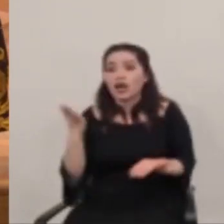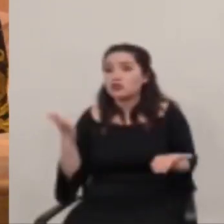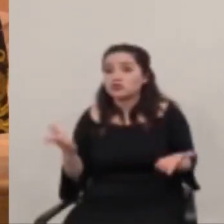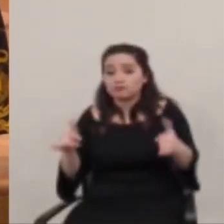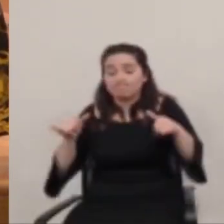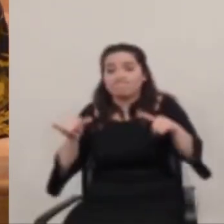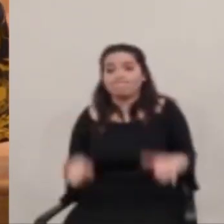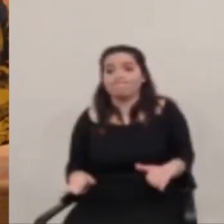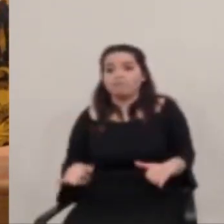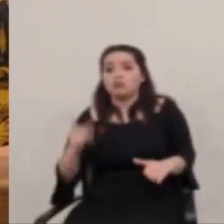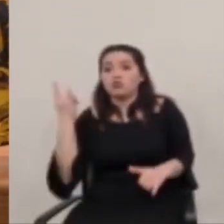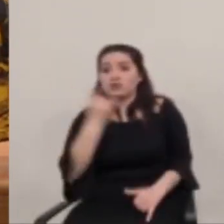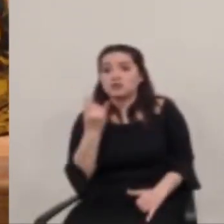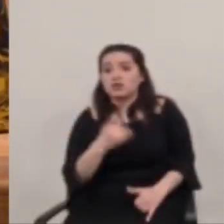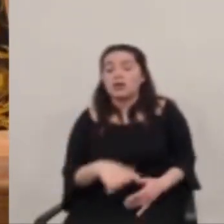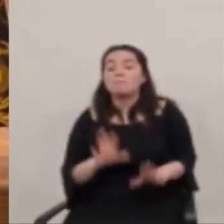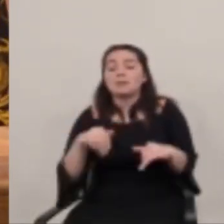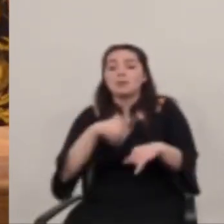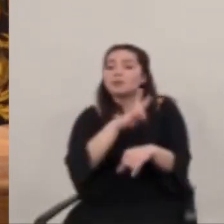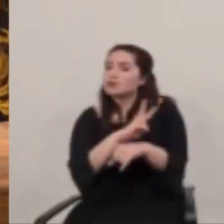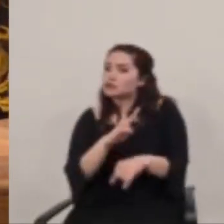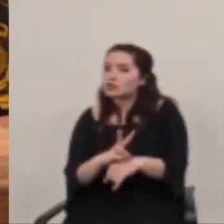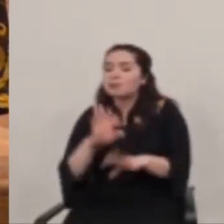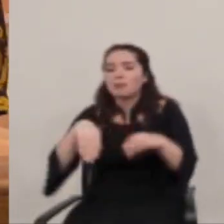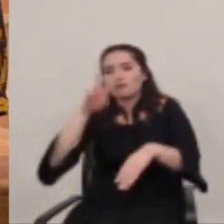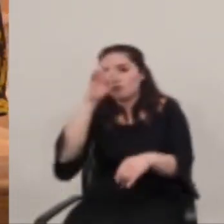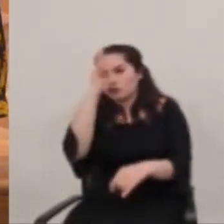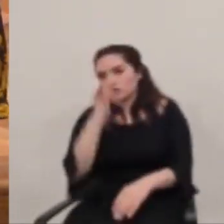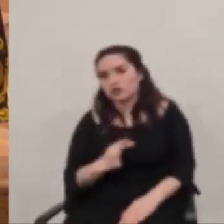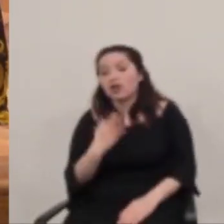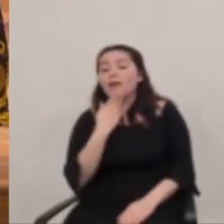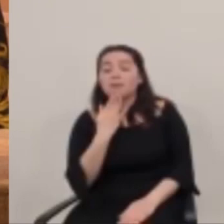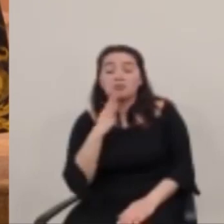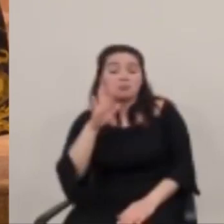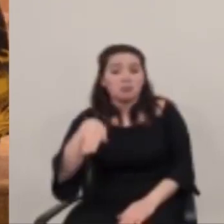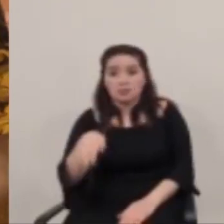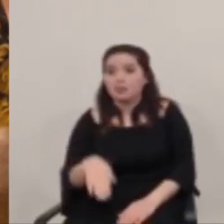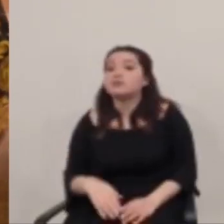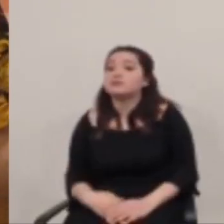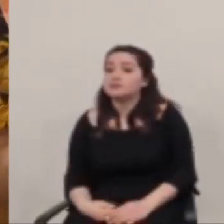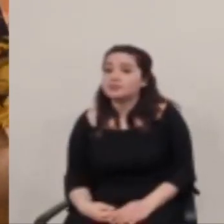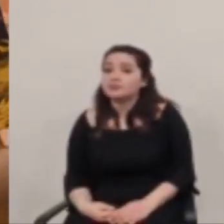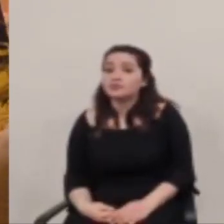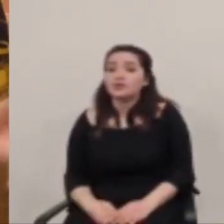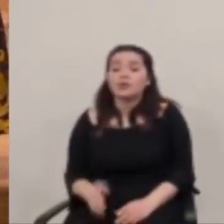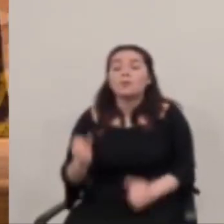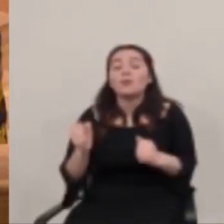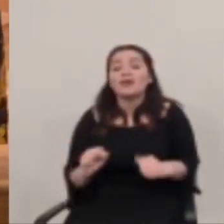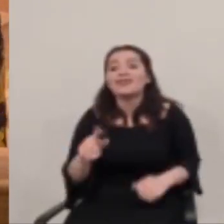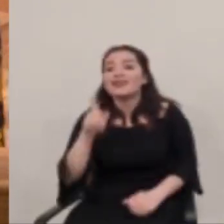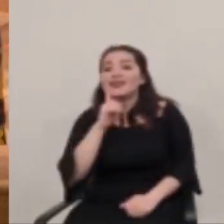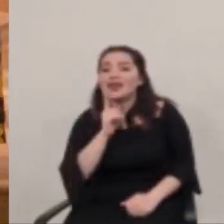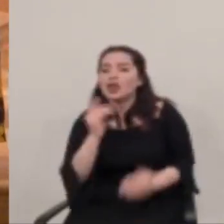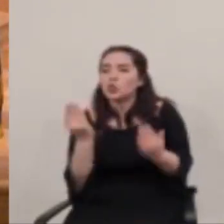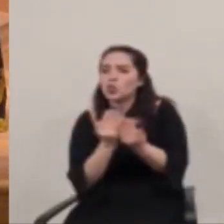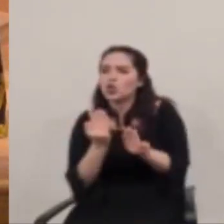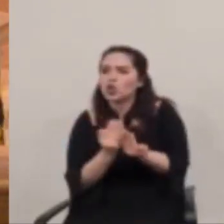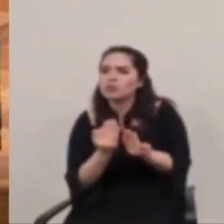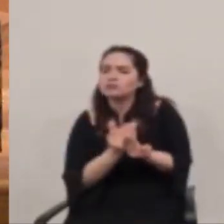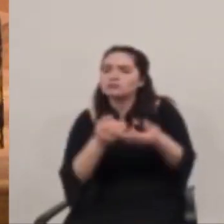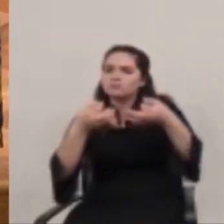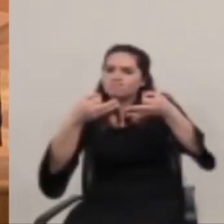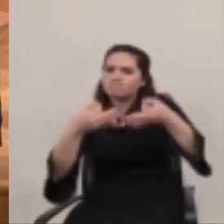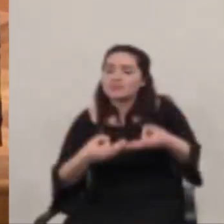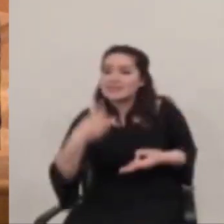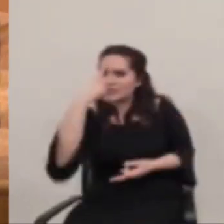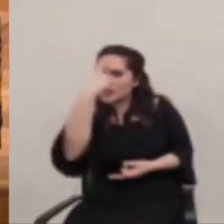acá. El cuerpo docente es lo mismo y el cuerpo de funcionario y de funcionaria es lo mismo. Entonces, poder tener un estudio periódico,